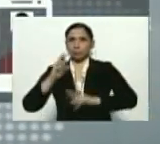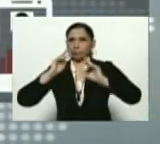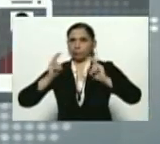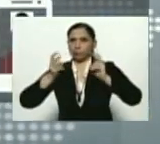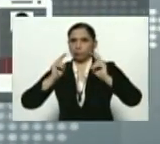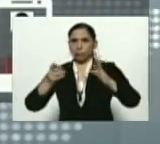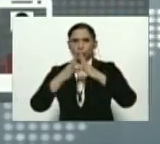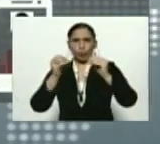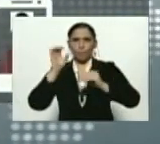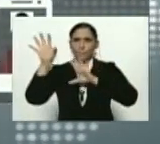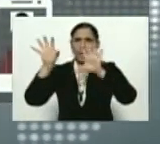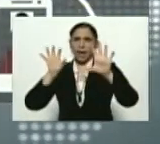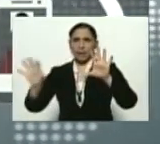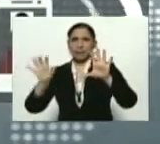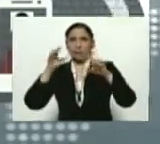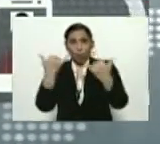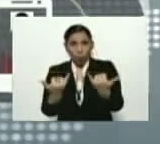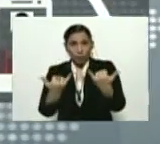los países actualmente